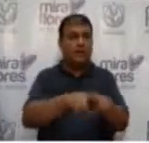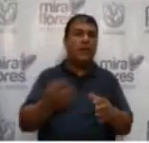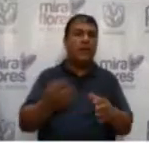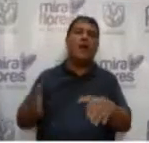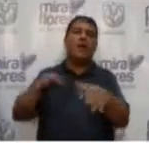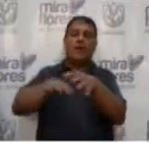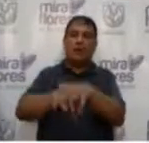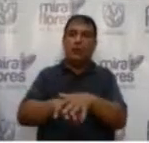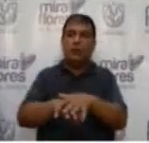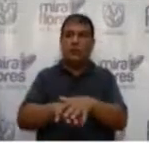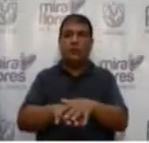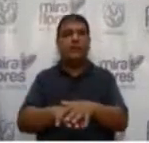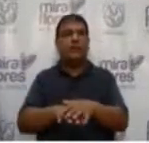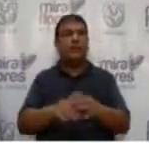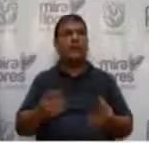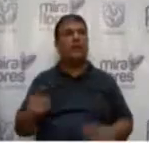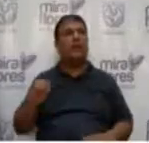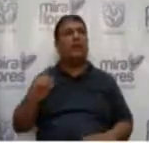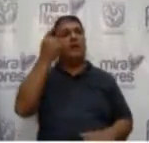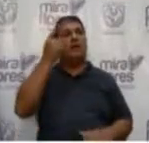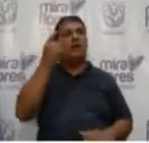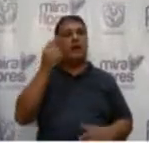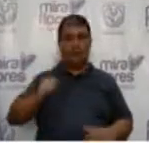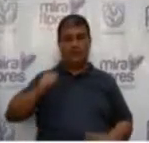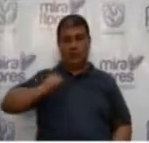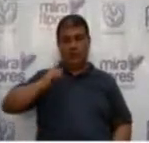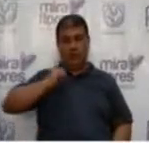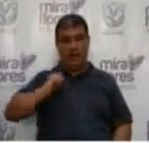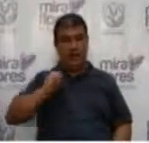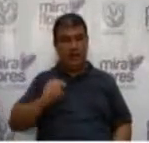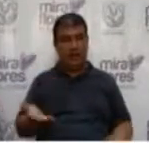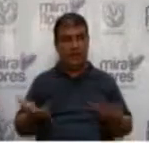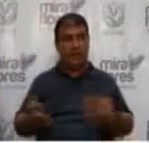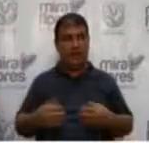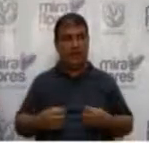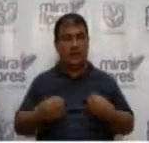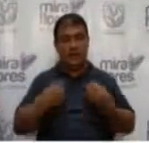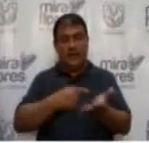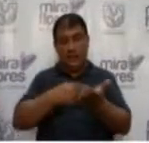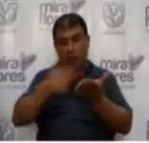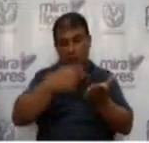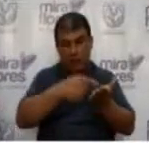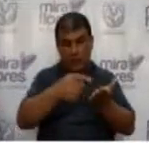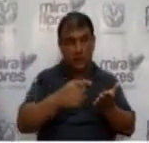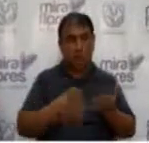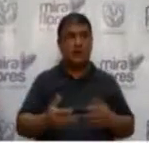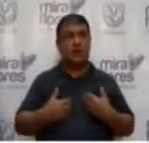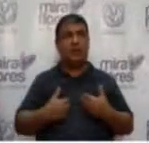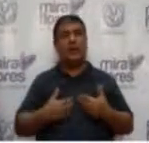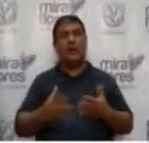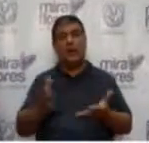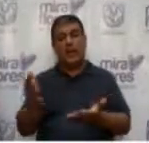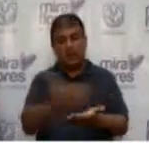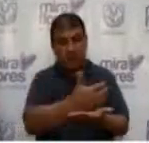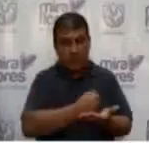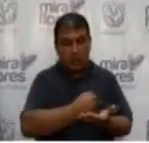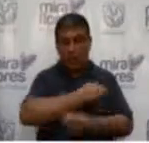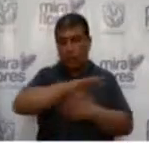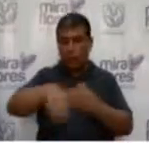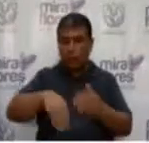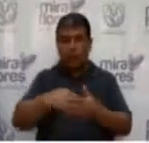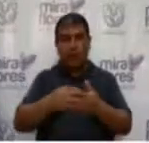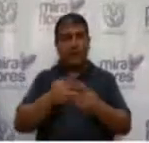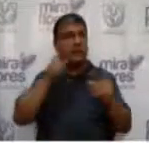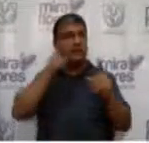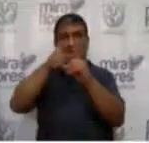inclusión. Y creo que es la primera municipalidad que dicta ordenanzas que recogen la perspectiva